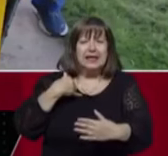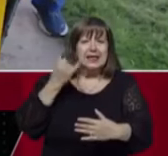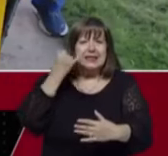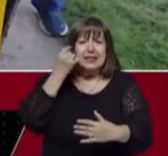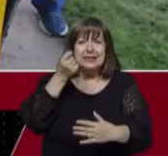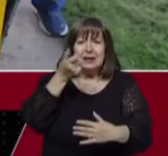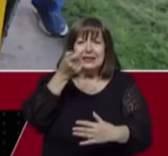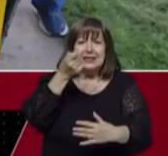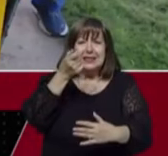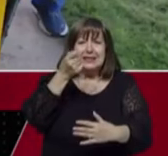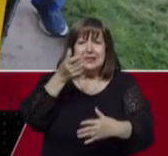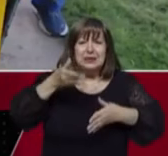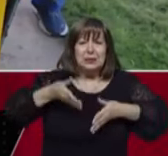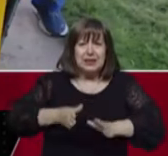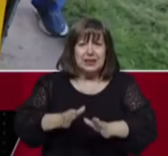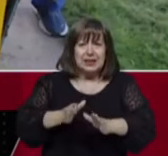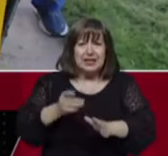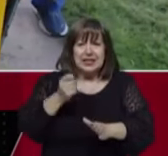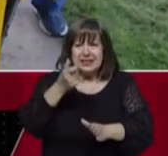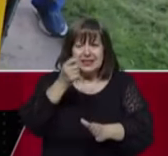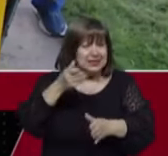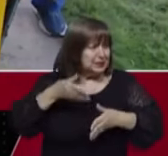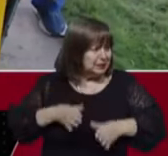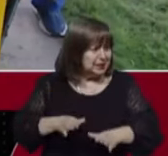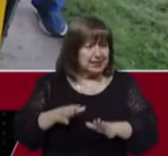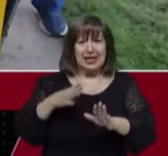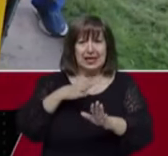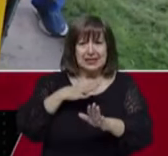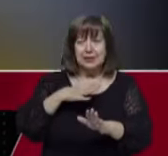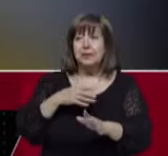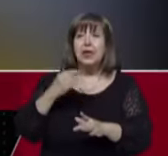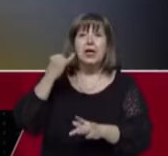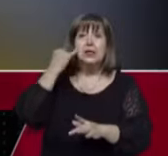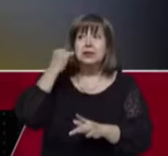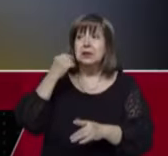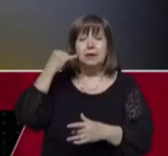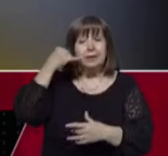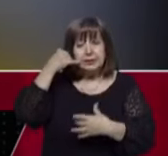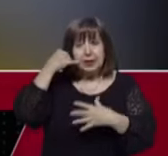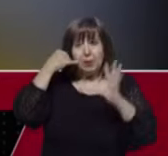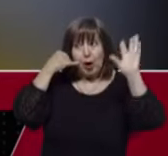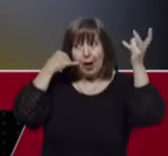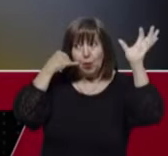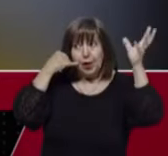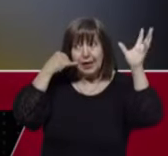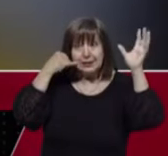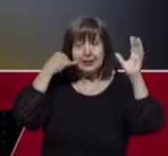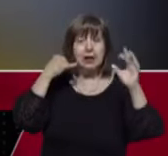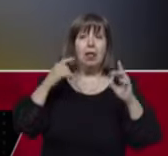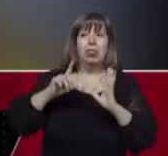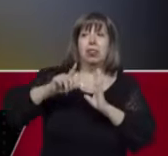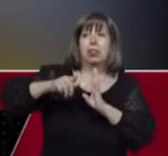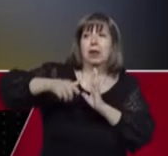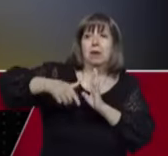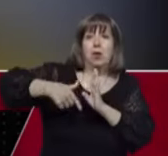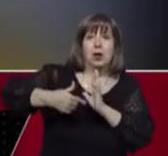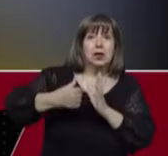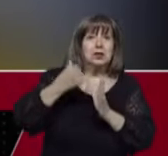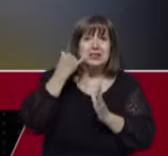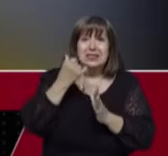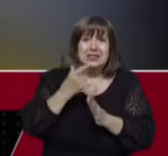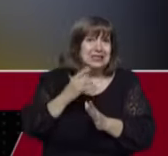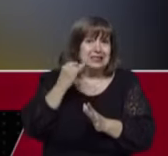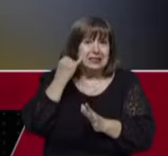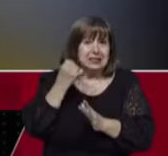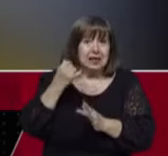¿Y por qué no había llegado al hospital? Habían llamado a la ambulancia. No sabemos por qué no llegaba la ambulancia. Así que